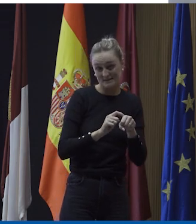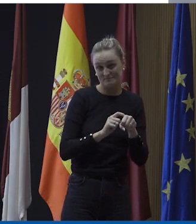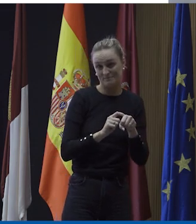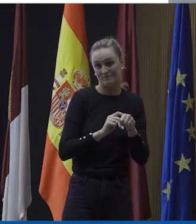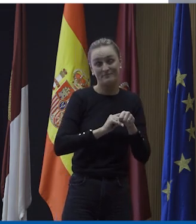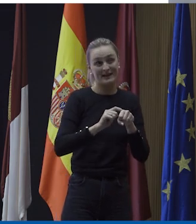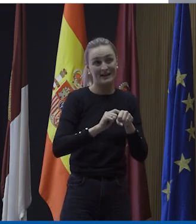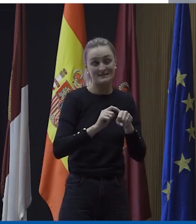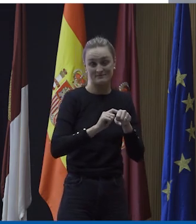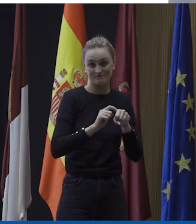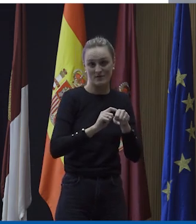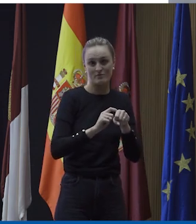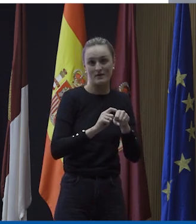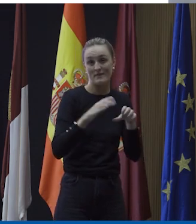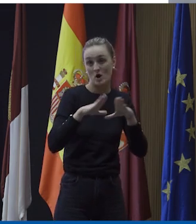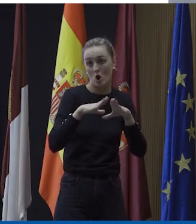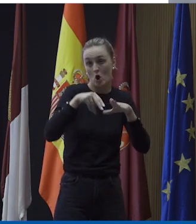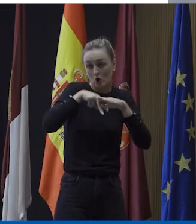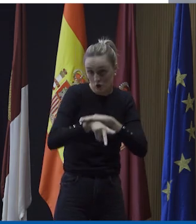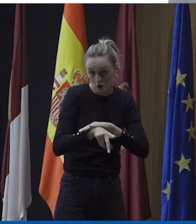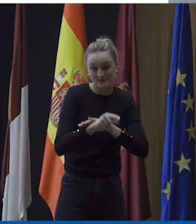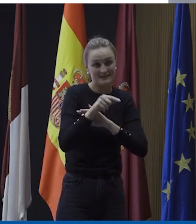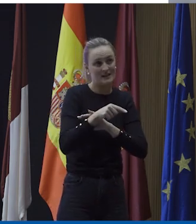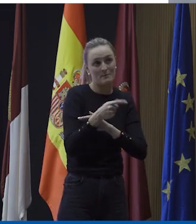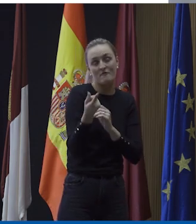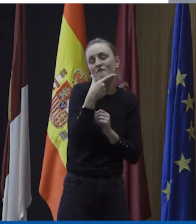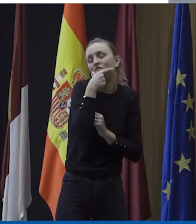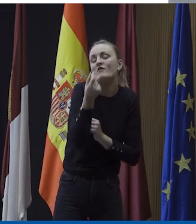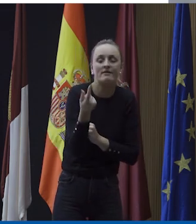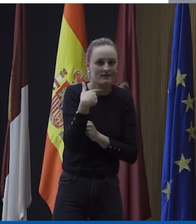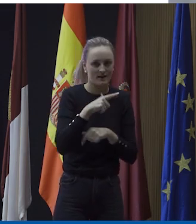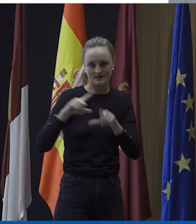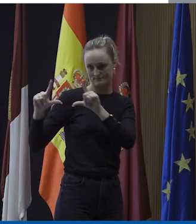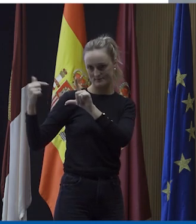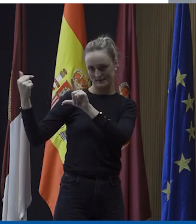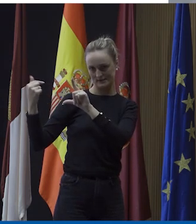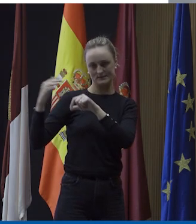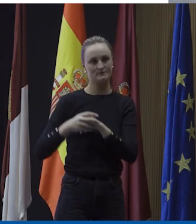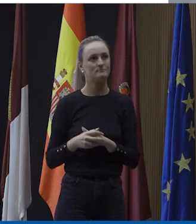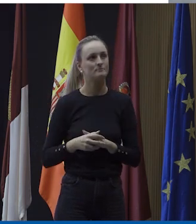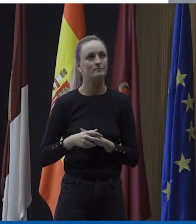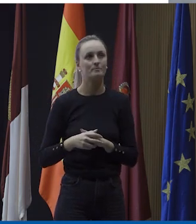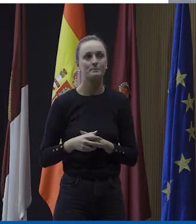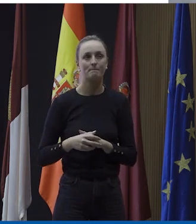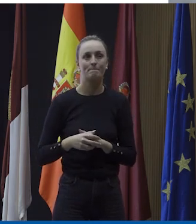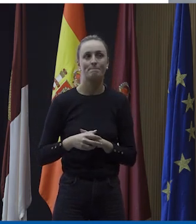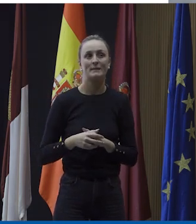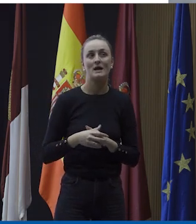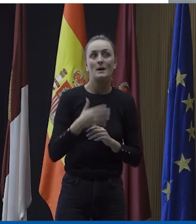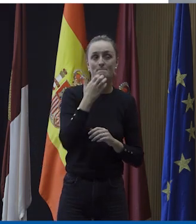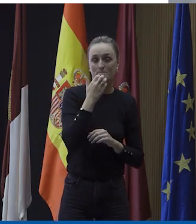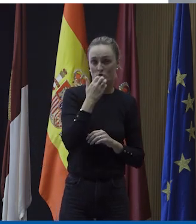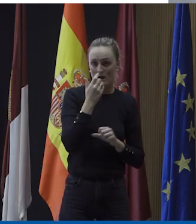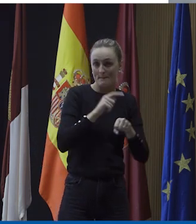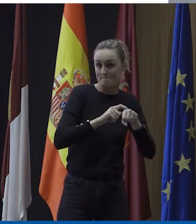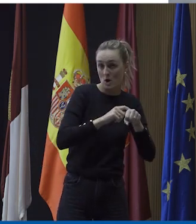las incontinencias? Más sencilla es esta, ¿vale? Para que lo entendamos. La incontinencia urinaria puede